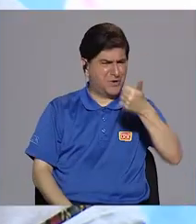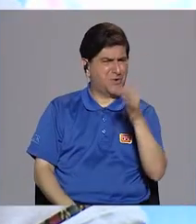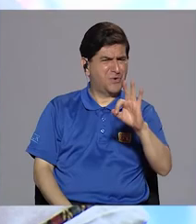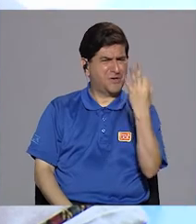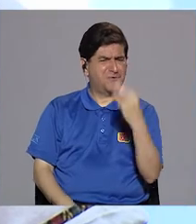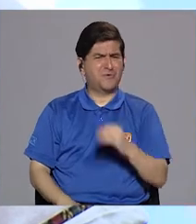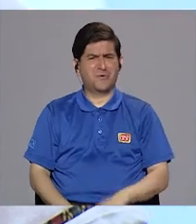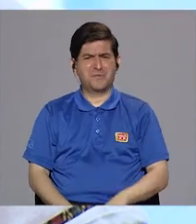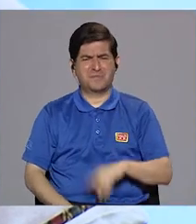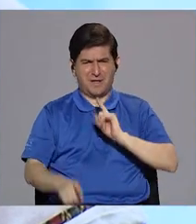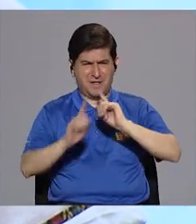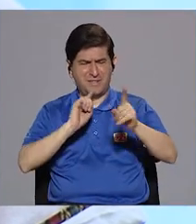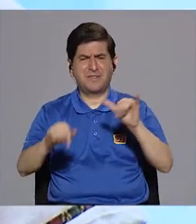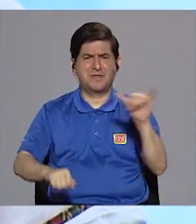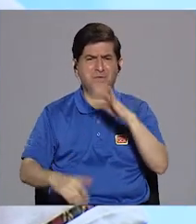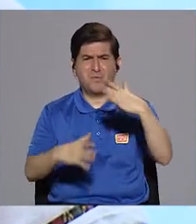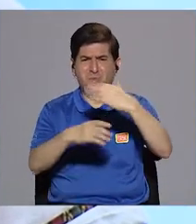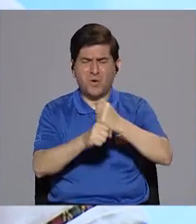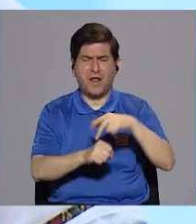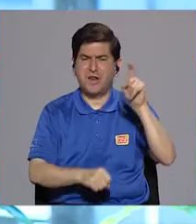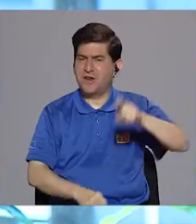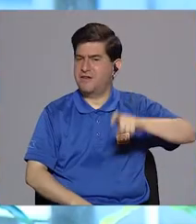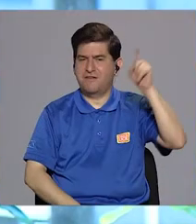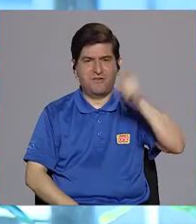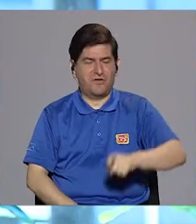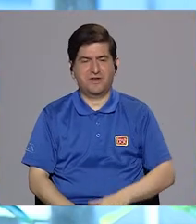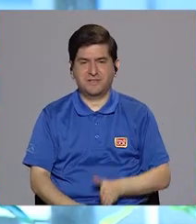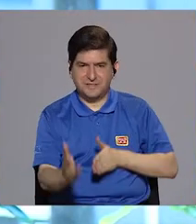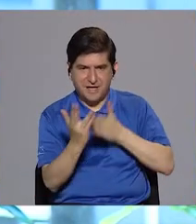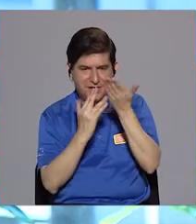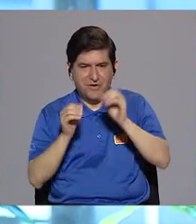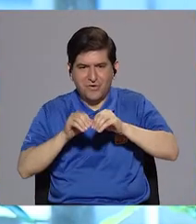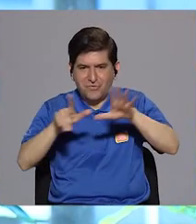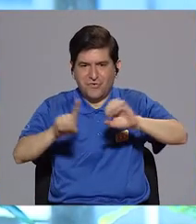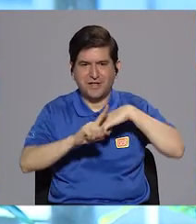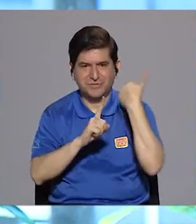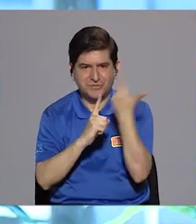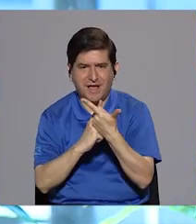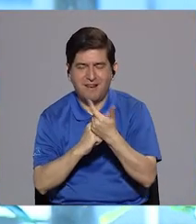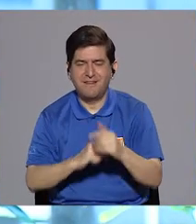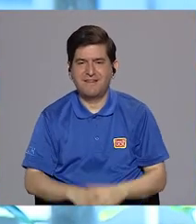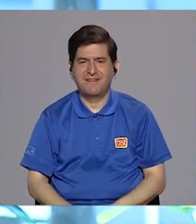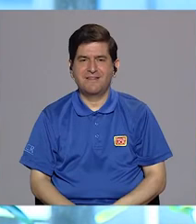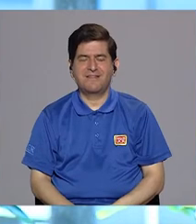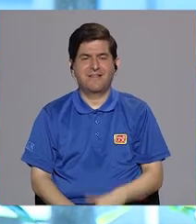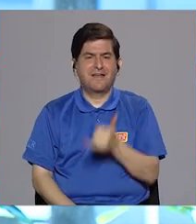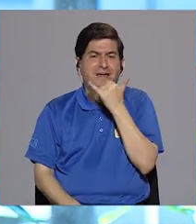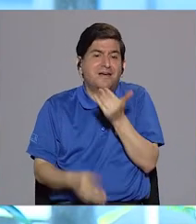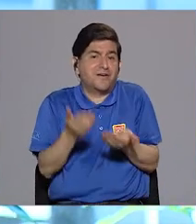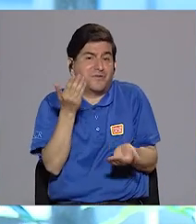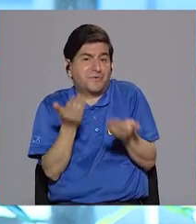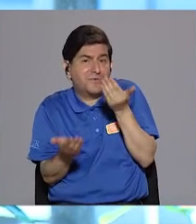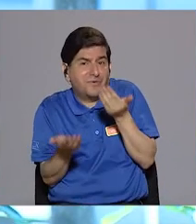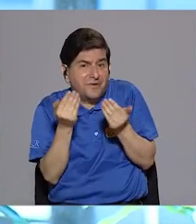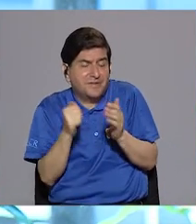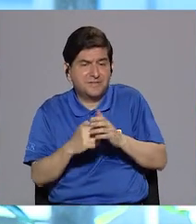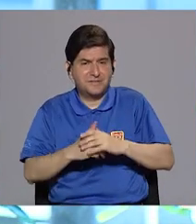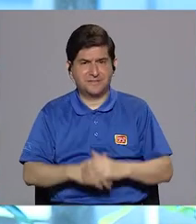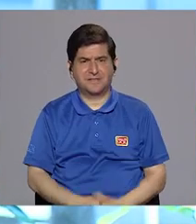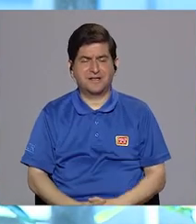que hay otras maneras de difundir también, que no necesariamente a través de redes sociales. Es erróneo muchas veces